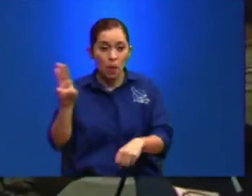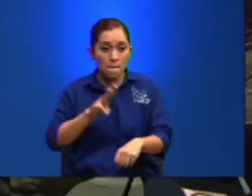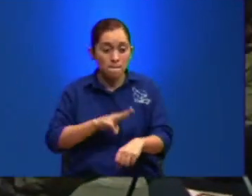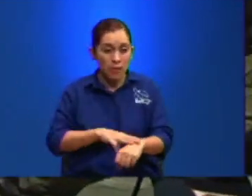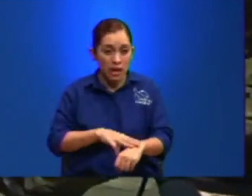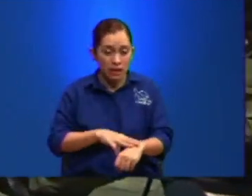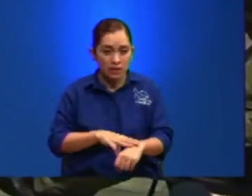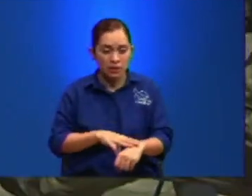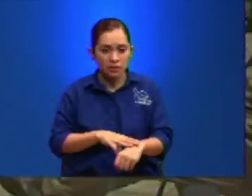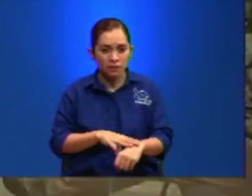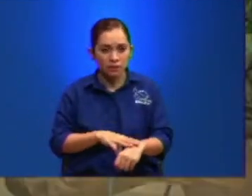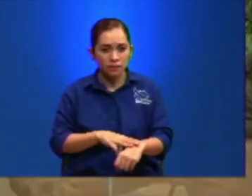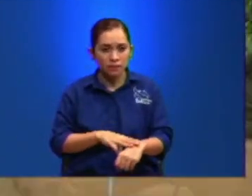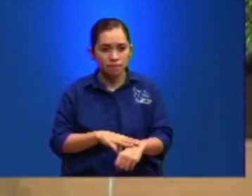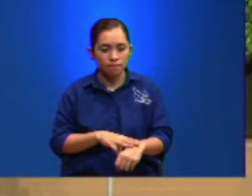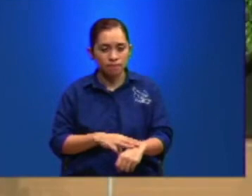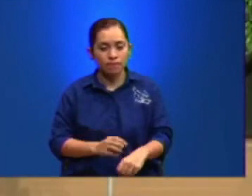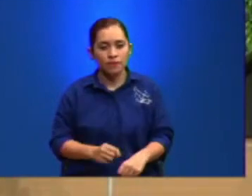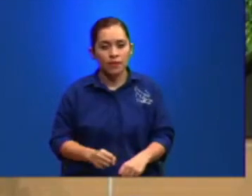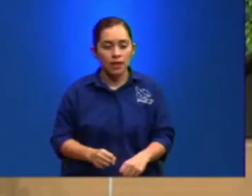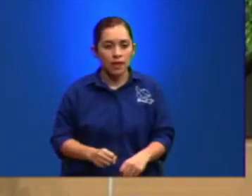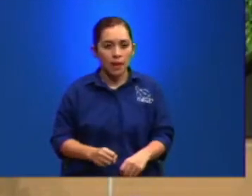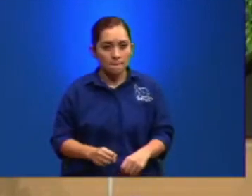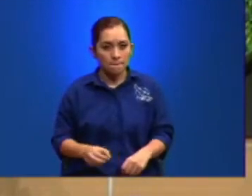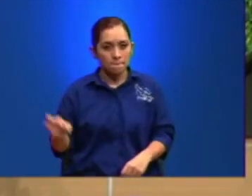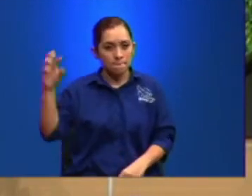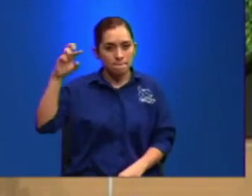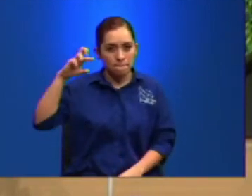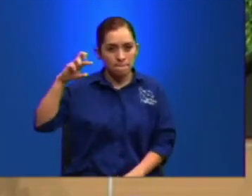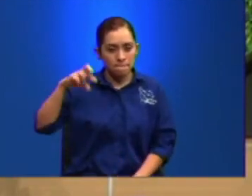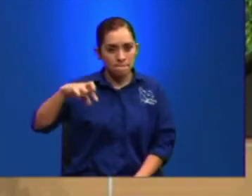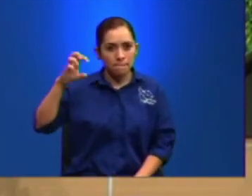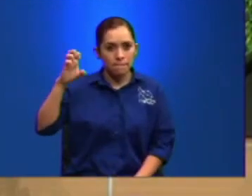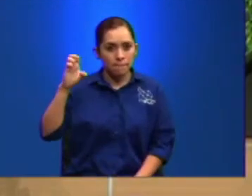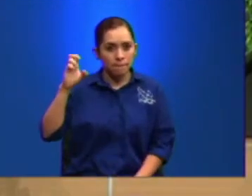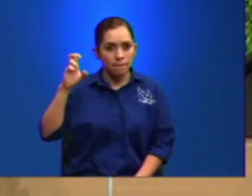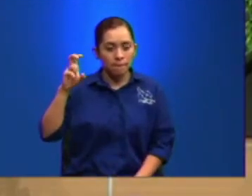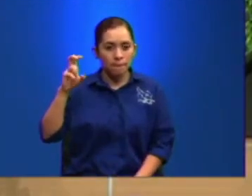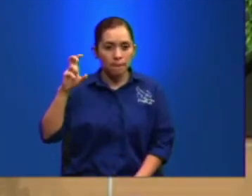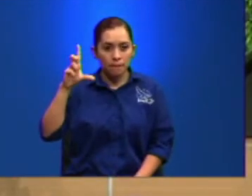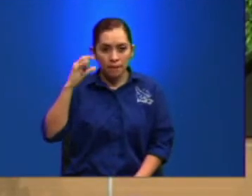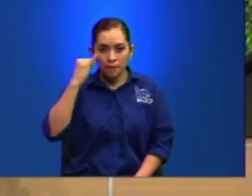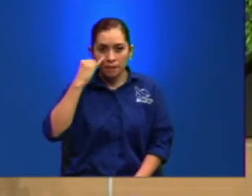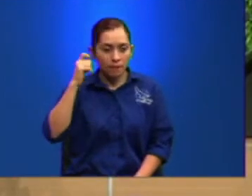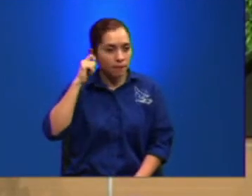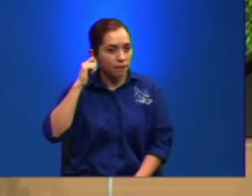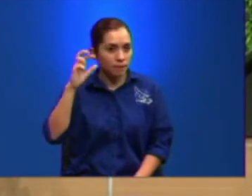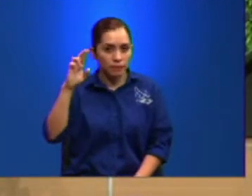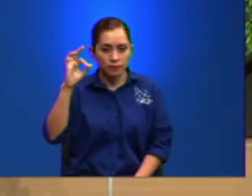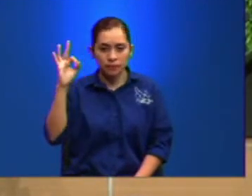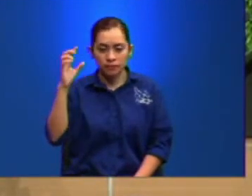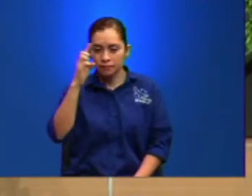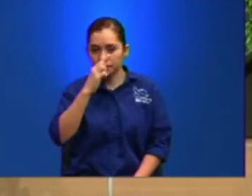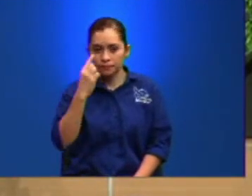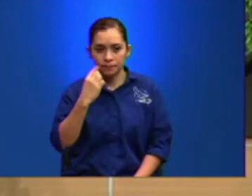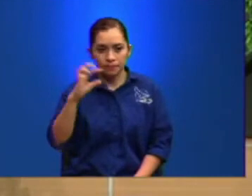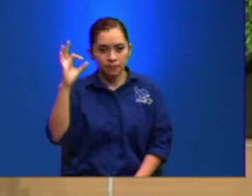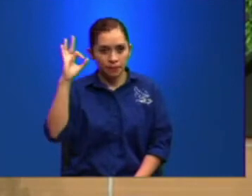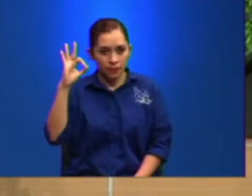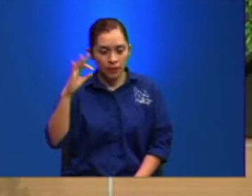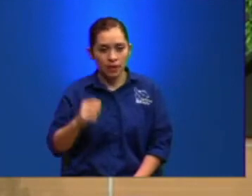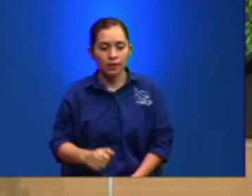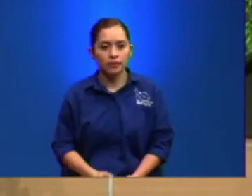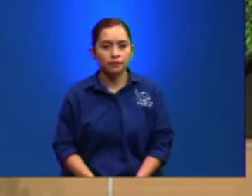melódica de hecho ese hermano que me pusieron de ejemplo porque era muy humilde pero yo quiero estar solo